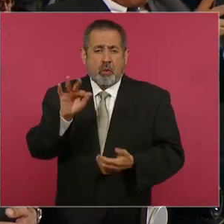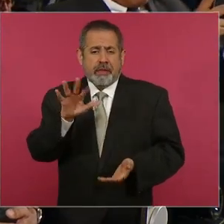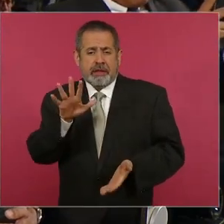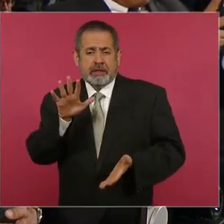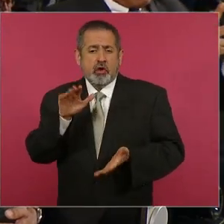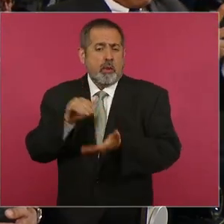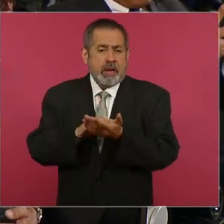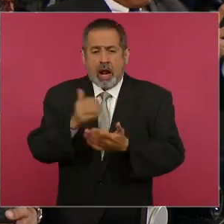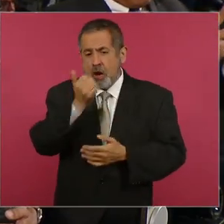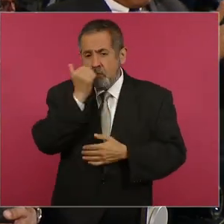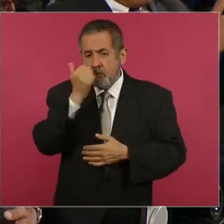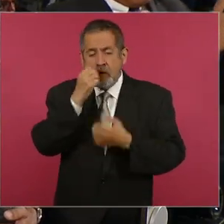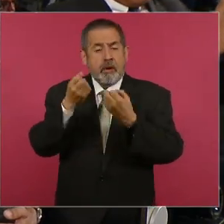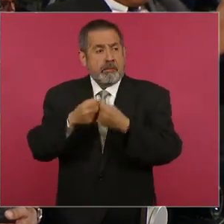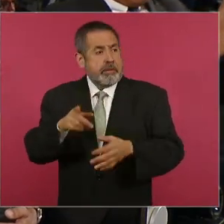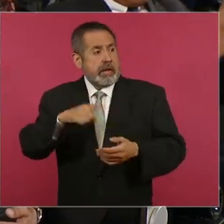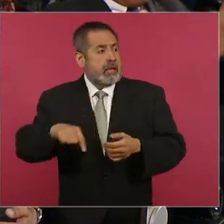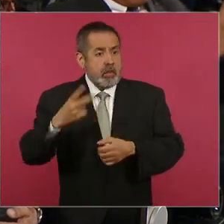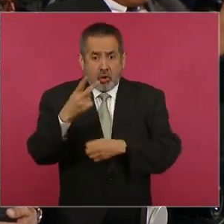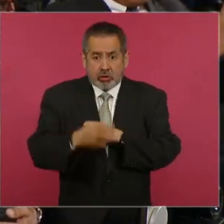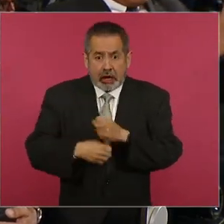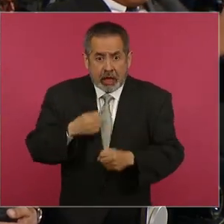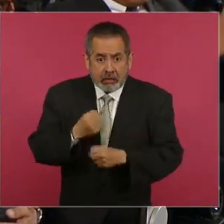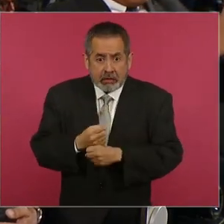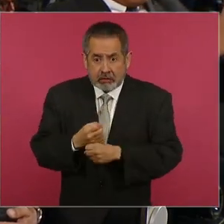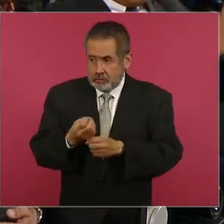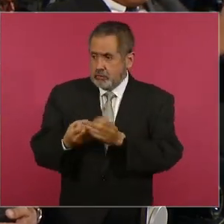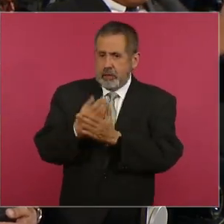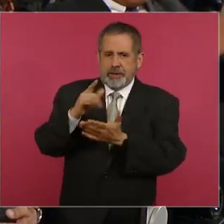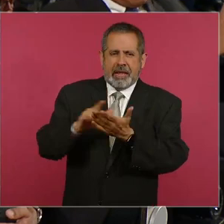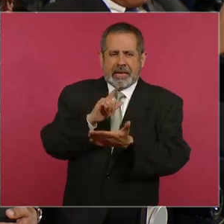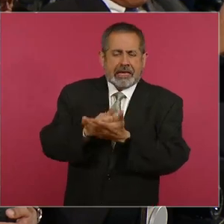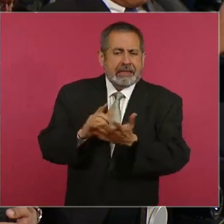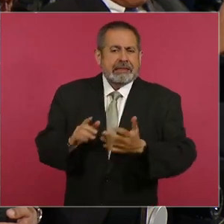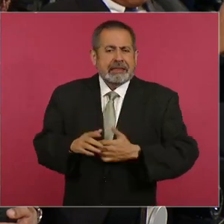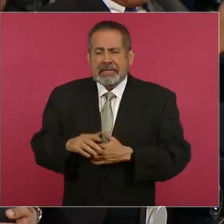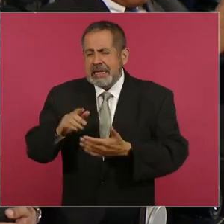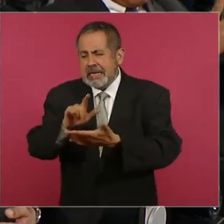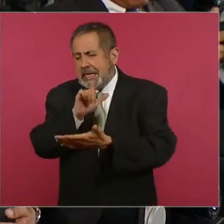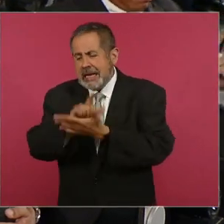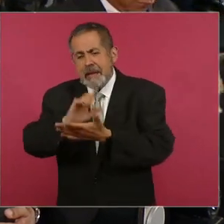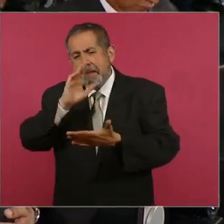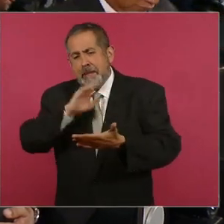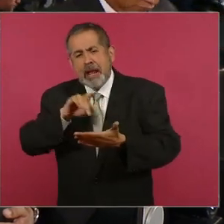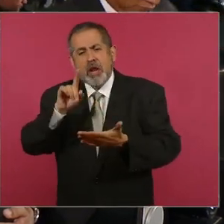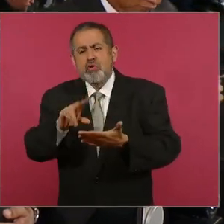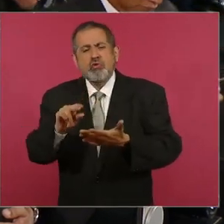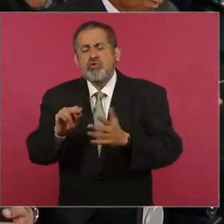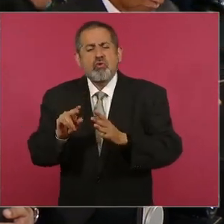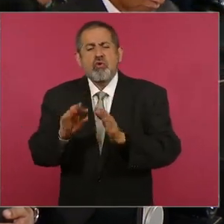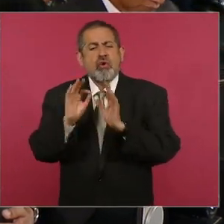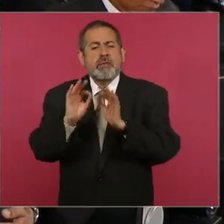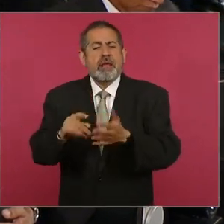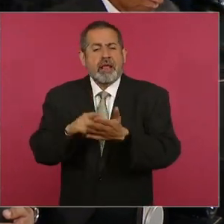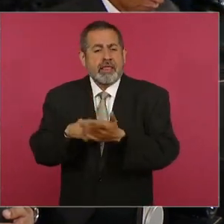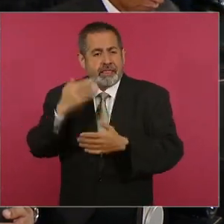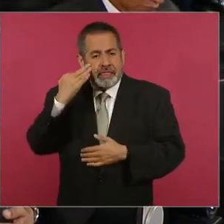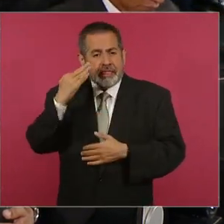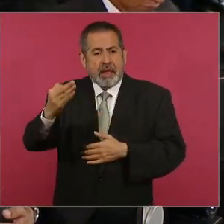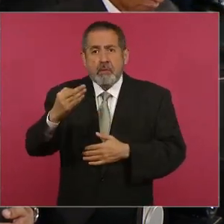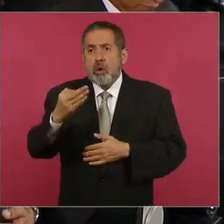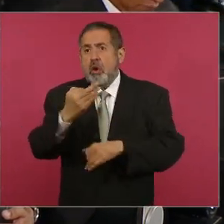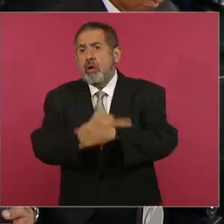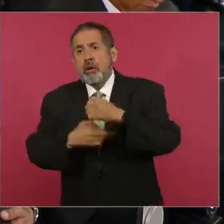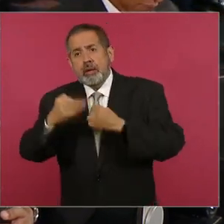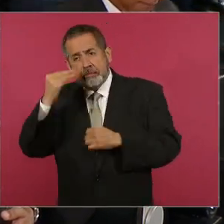mil alumnos que se pueden ver afectados con esta nueva ley. No es que esté mal la ley, sino nada más es el tiempo que se atrasó la